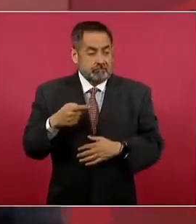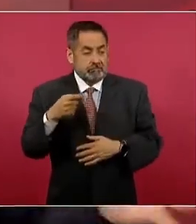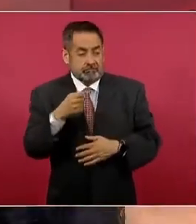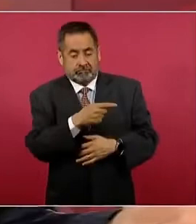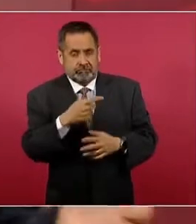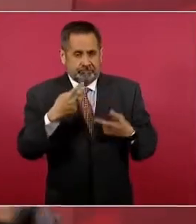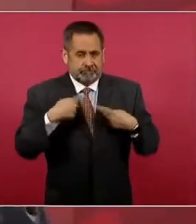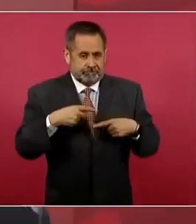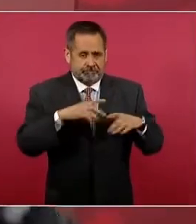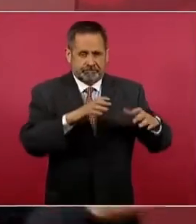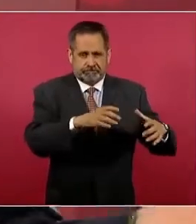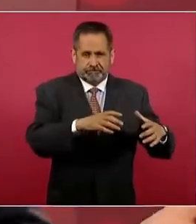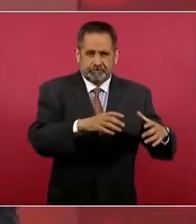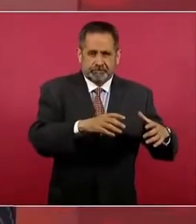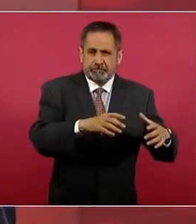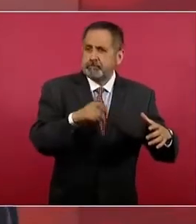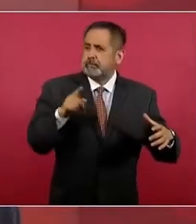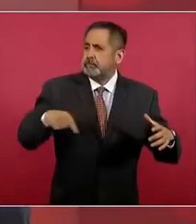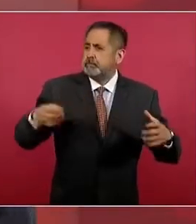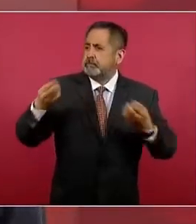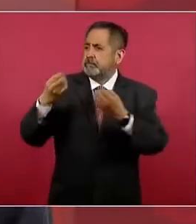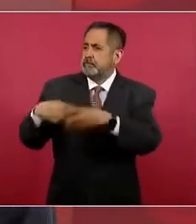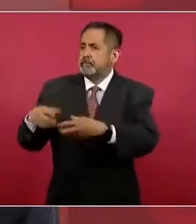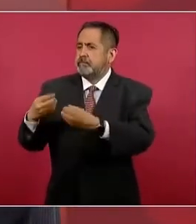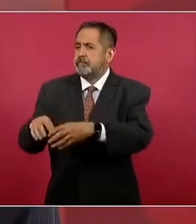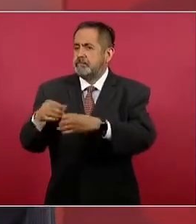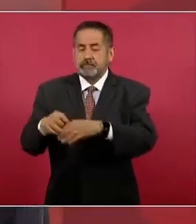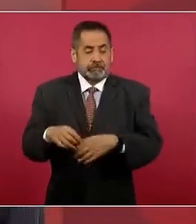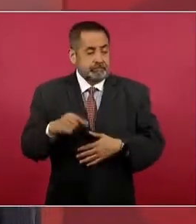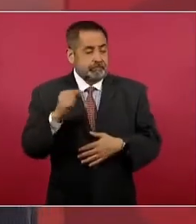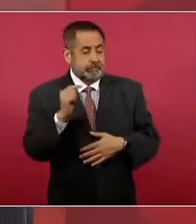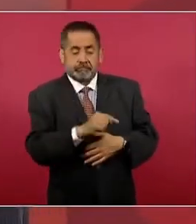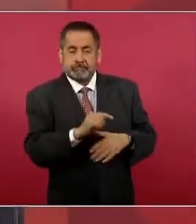y todos pierden,